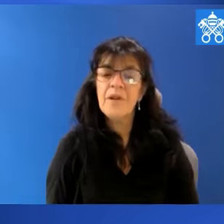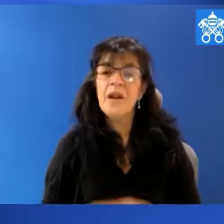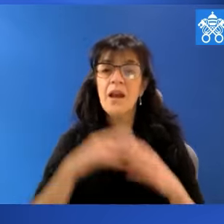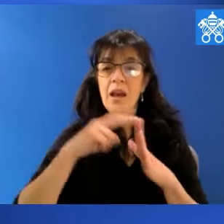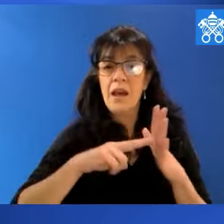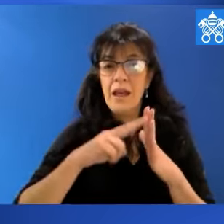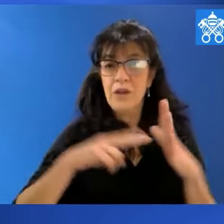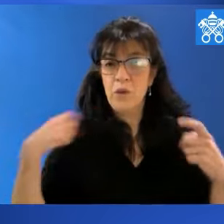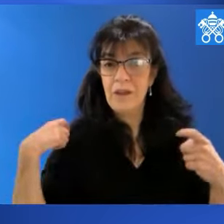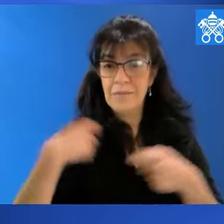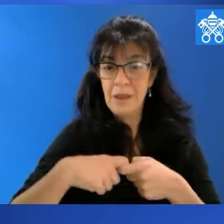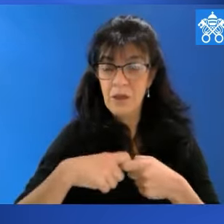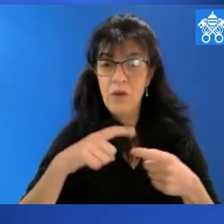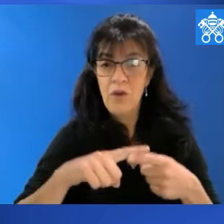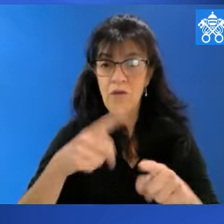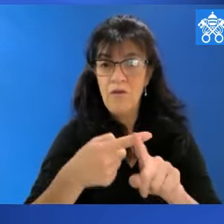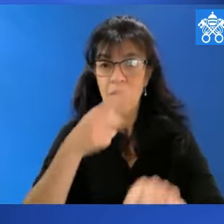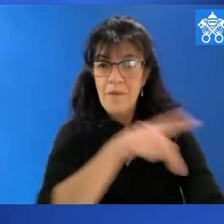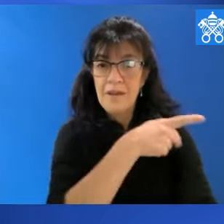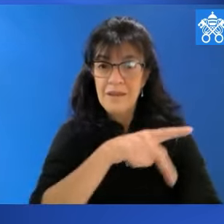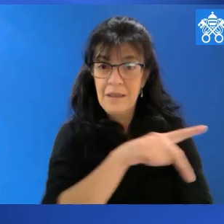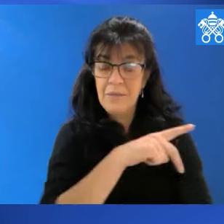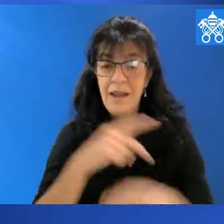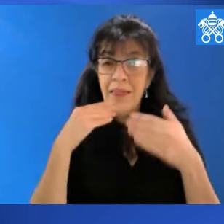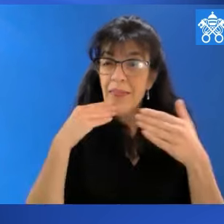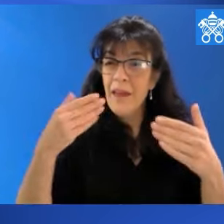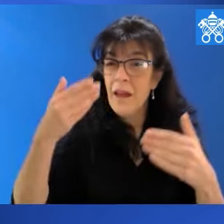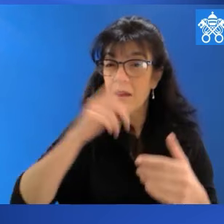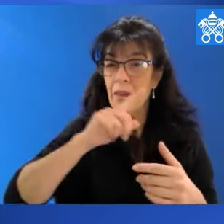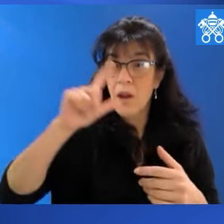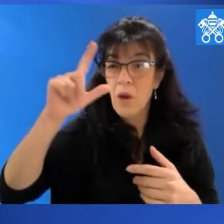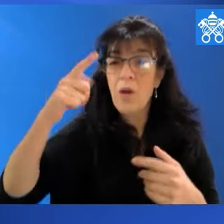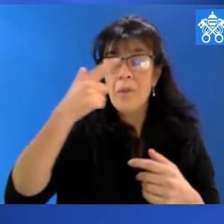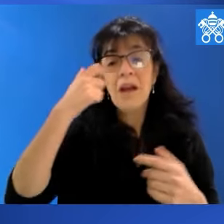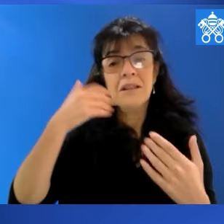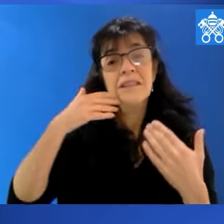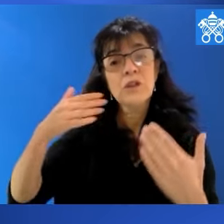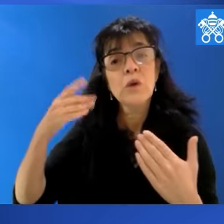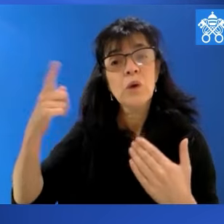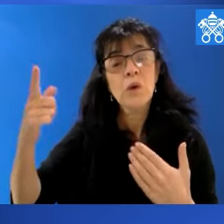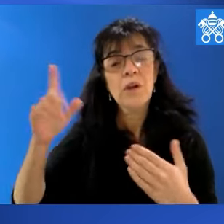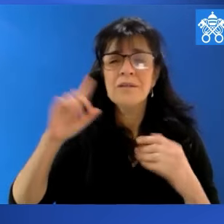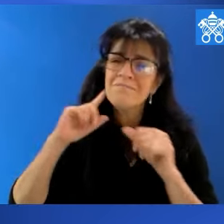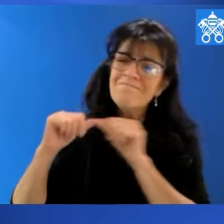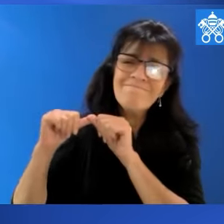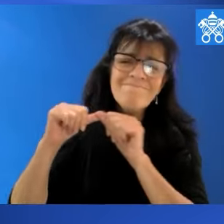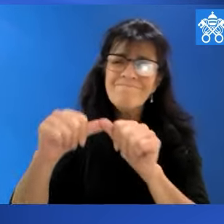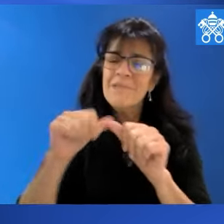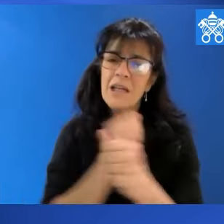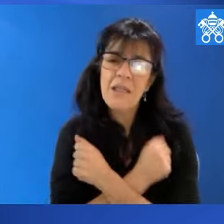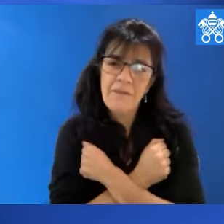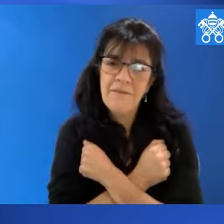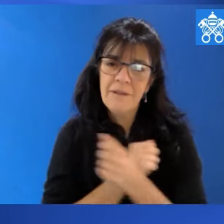Lectura del libro de los Salmos. Den gracias al Señor porque es bueno, porque es eterno su